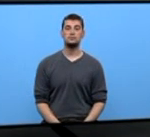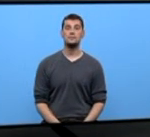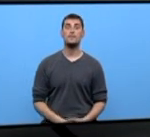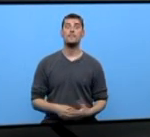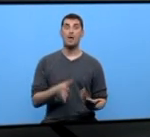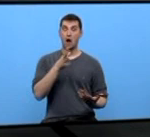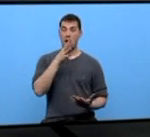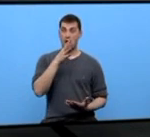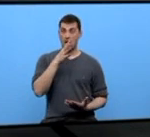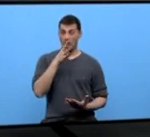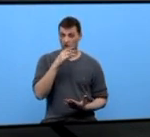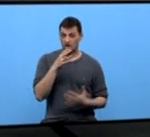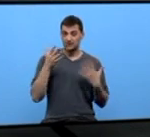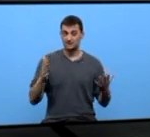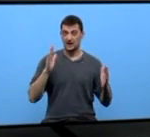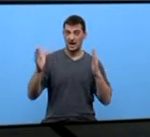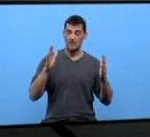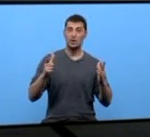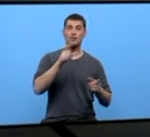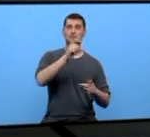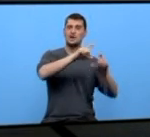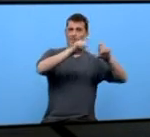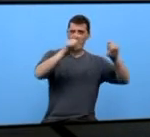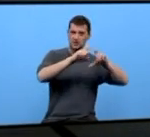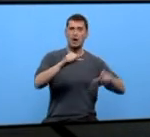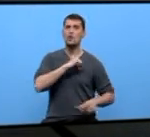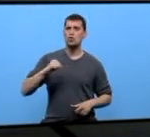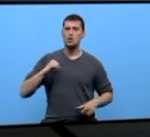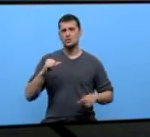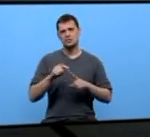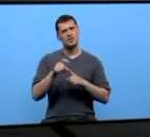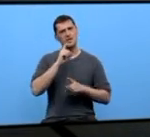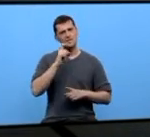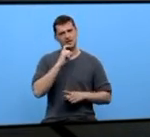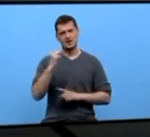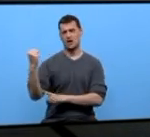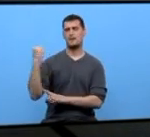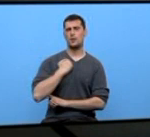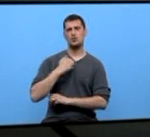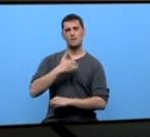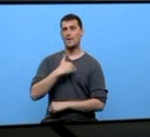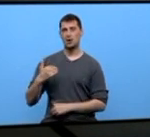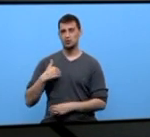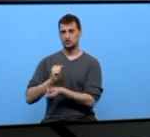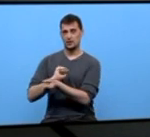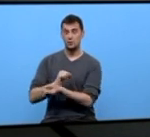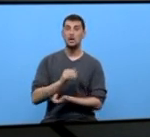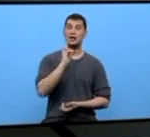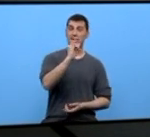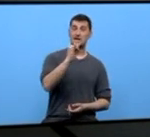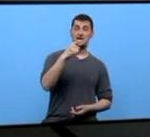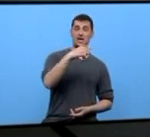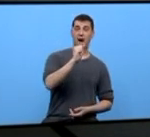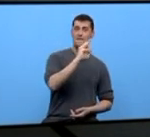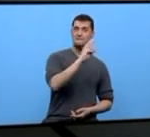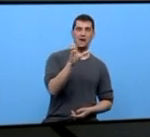En un momento no que os empresarios e os autónomos teñen serias dificultades para conseguir apoio dos bancos, o Instituto Galego de Promoción